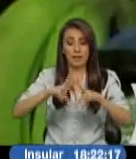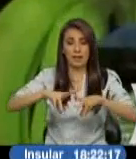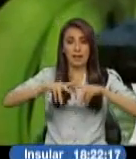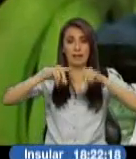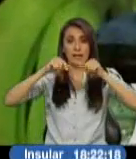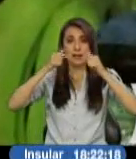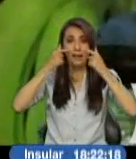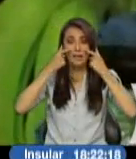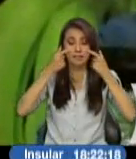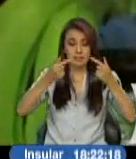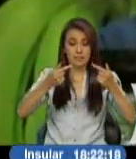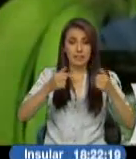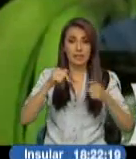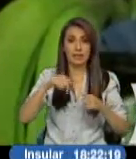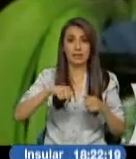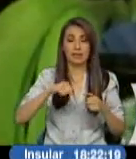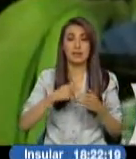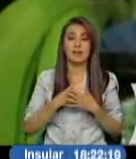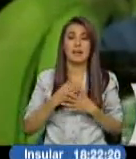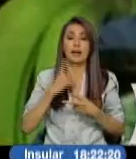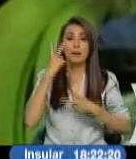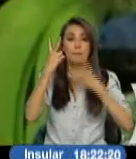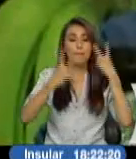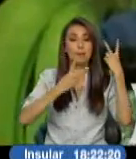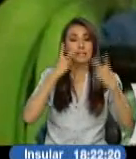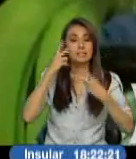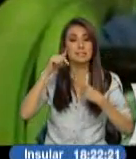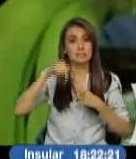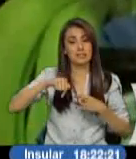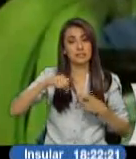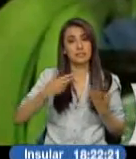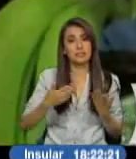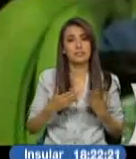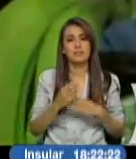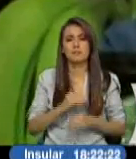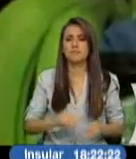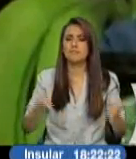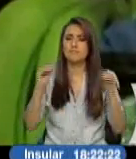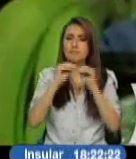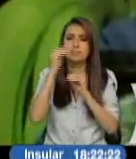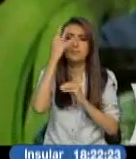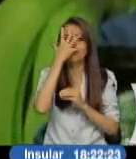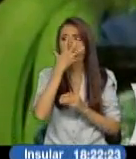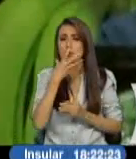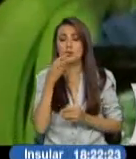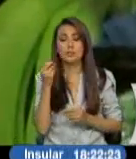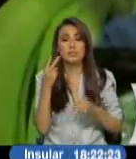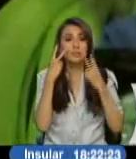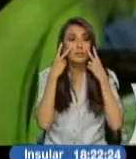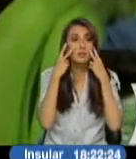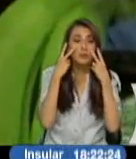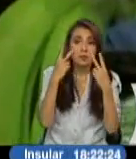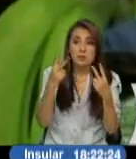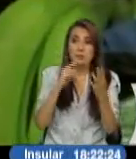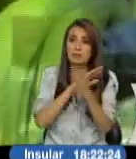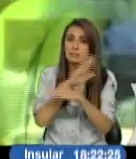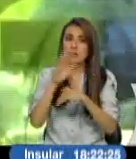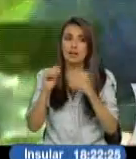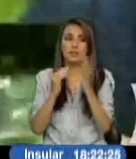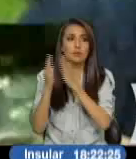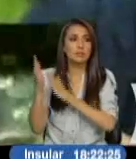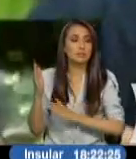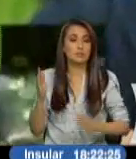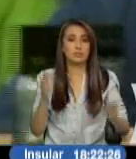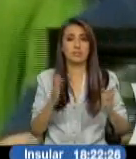en los últimos 2 días en mi visita aquí en Zamora es algo de lo más maravilloso y hermoso que he podido ver durante todos estos años